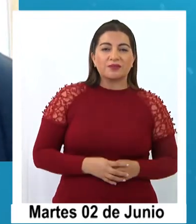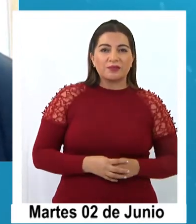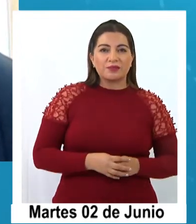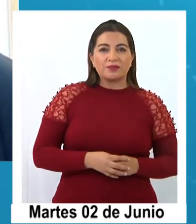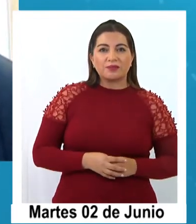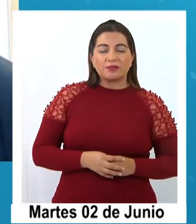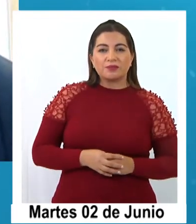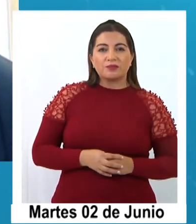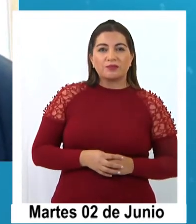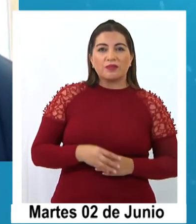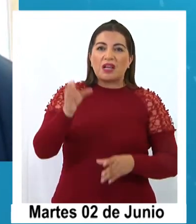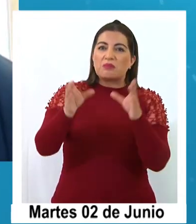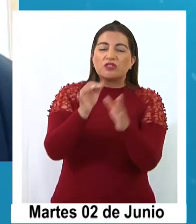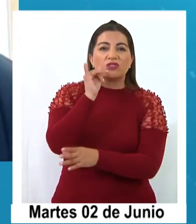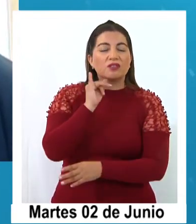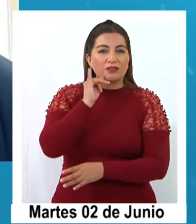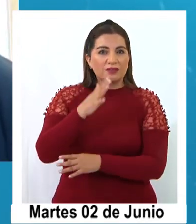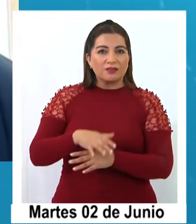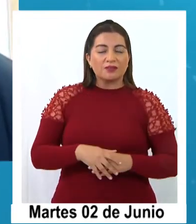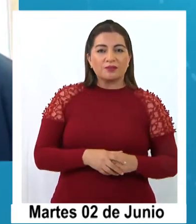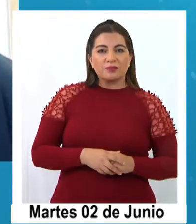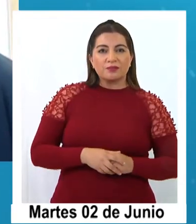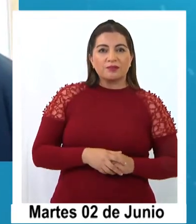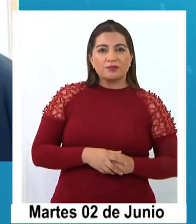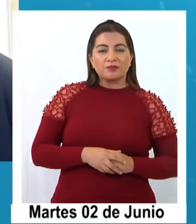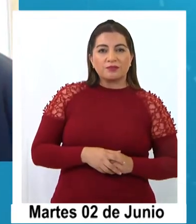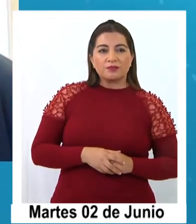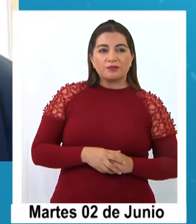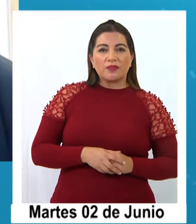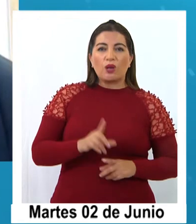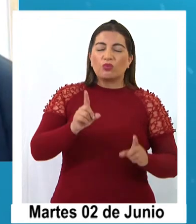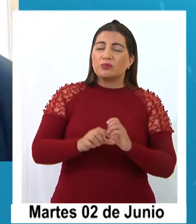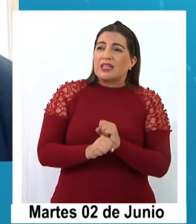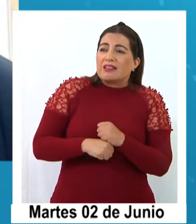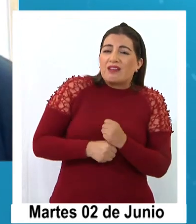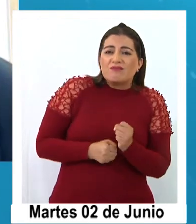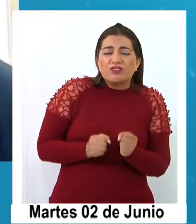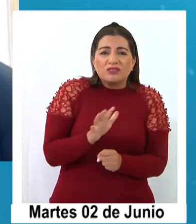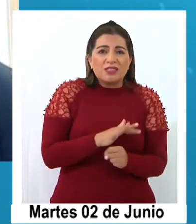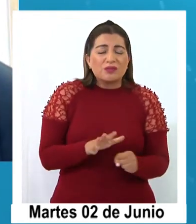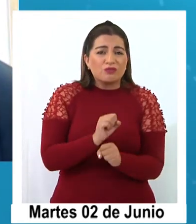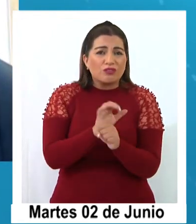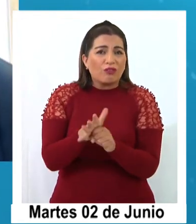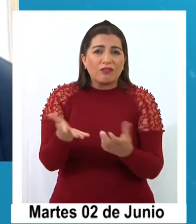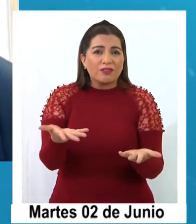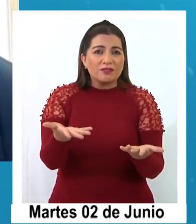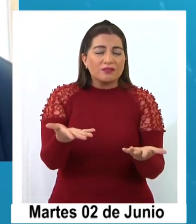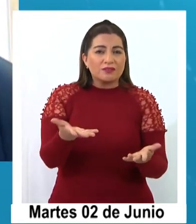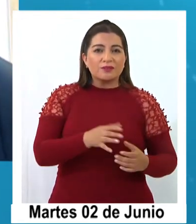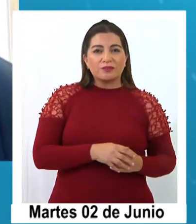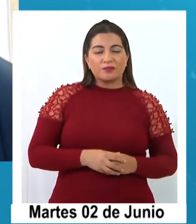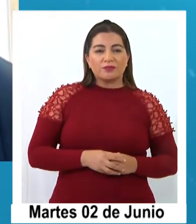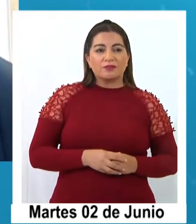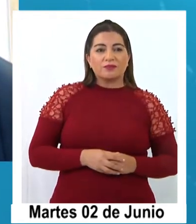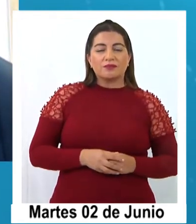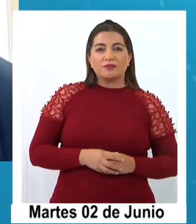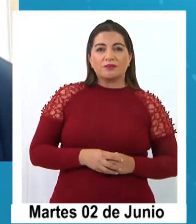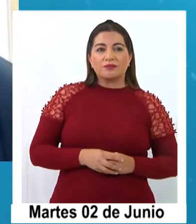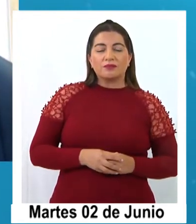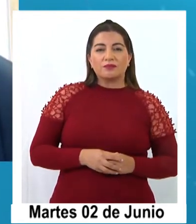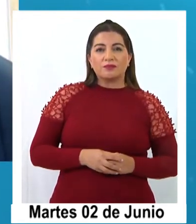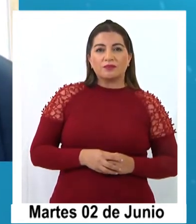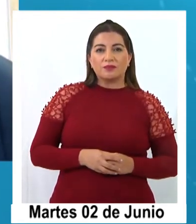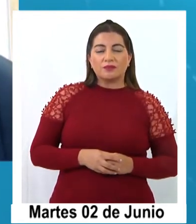en este minuto, a los iquiqueños, a la gente que está muy angustiada con esta situación? Primero decirles que yo